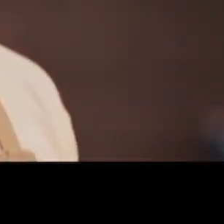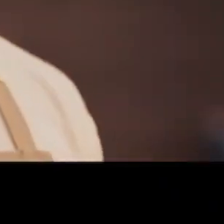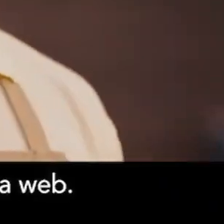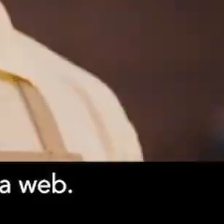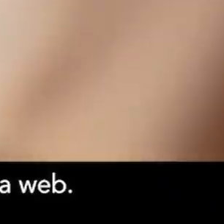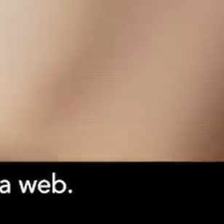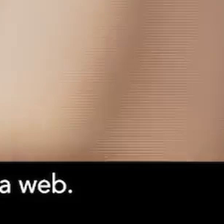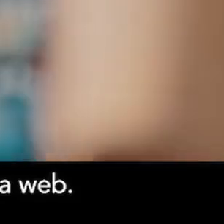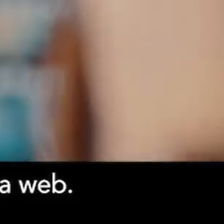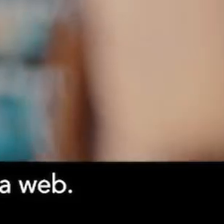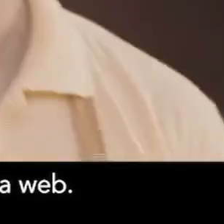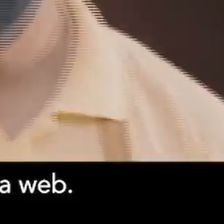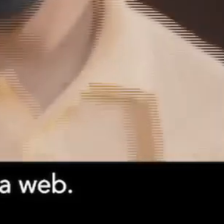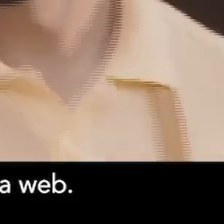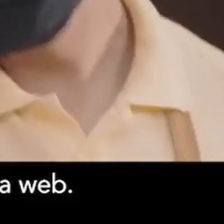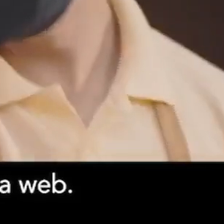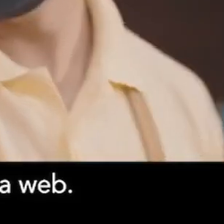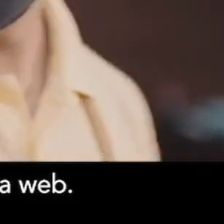invirtiendo en el ambiente.